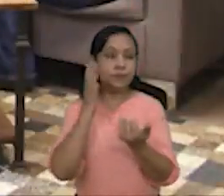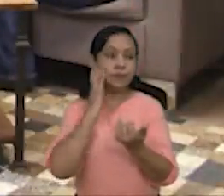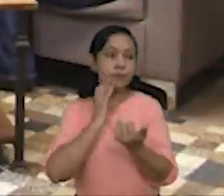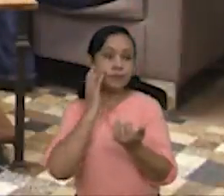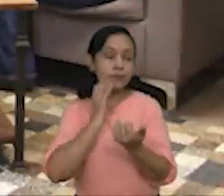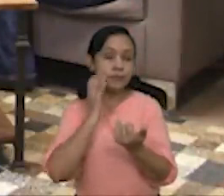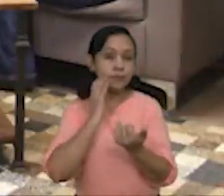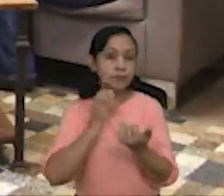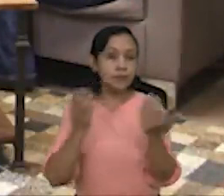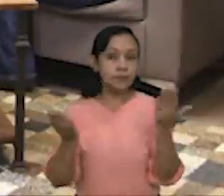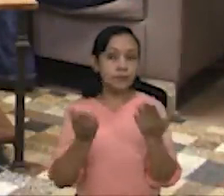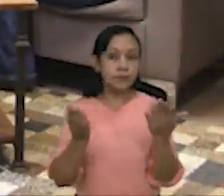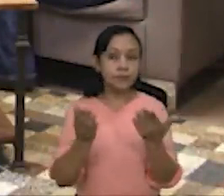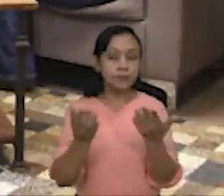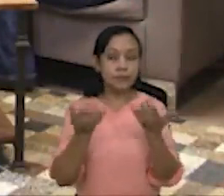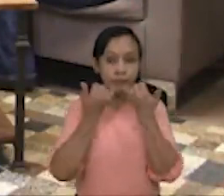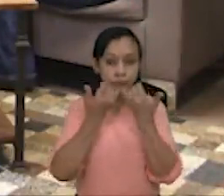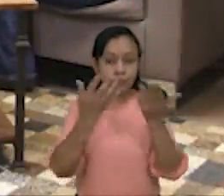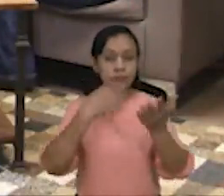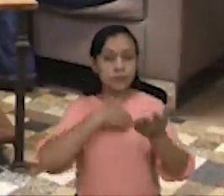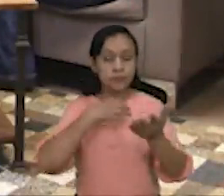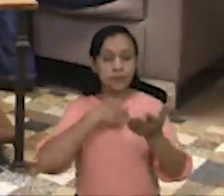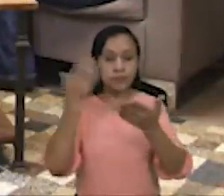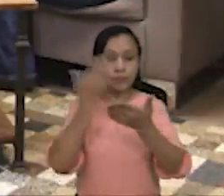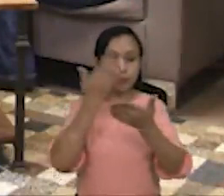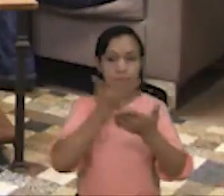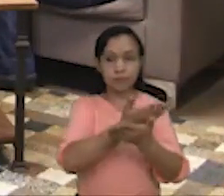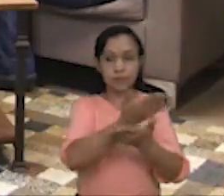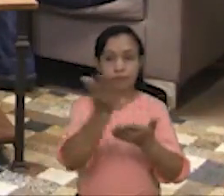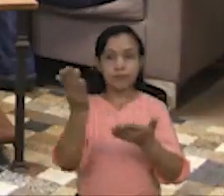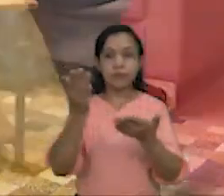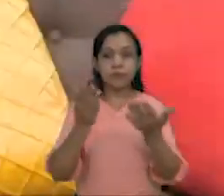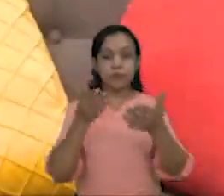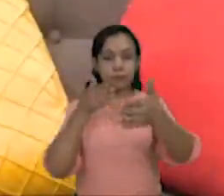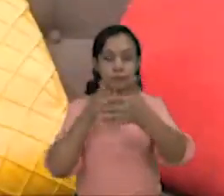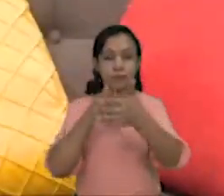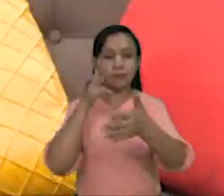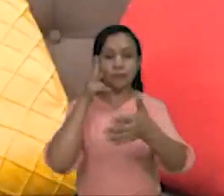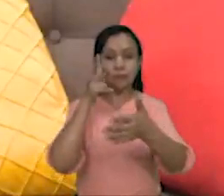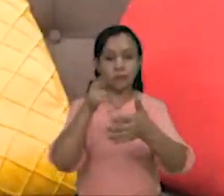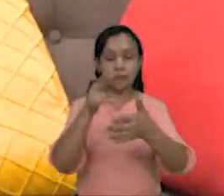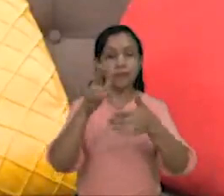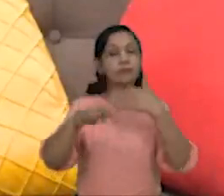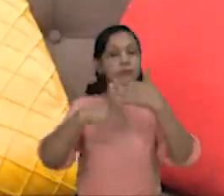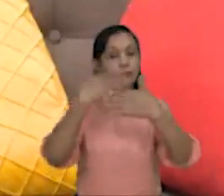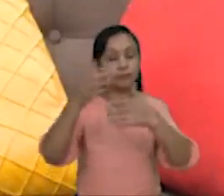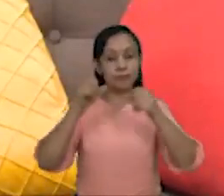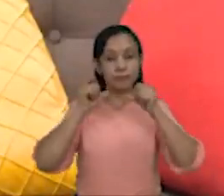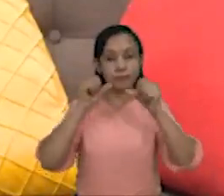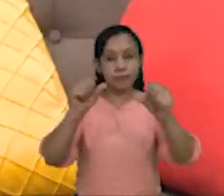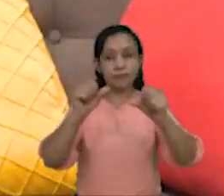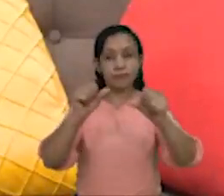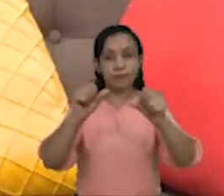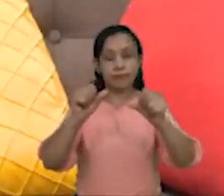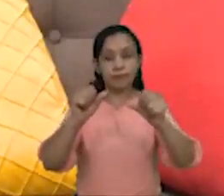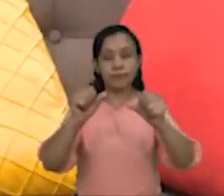experiencia en transmitir tus conocimientos a estudiantes de comunicación. Vamos a hacer una pausa y cuando regresemos continuaremos conversando